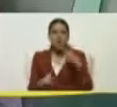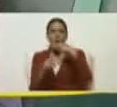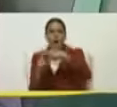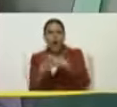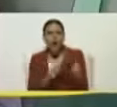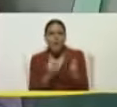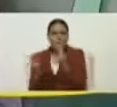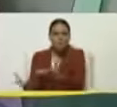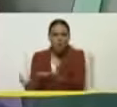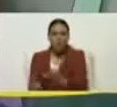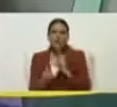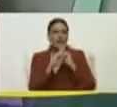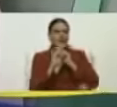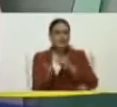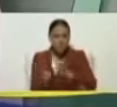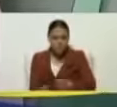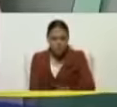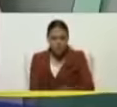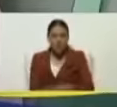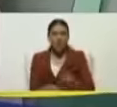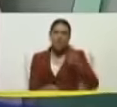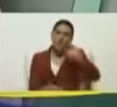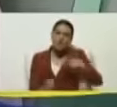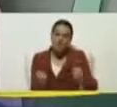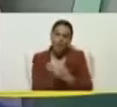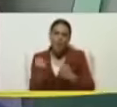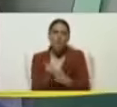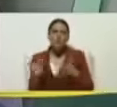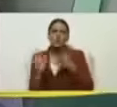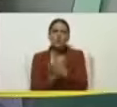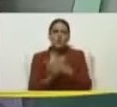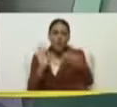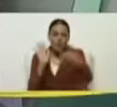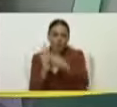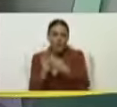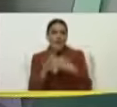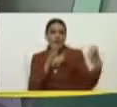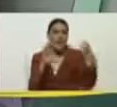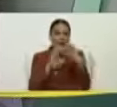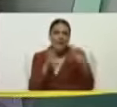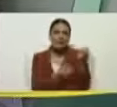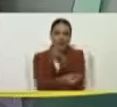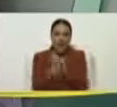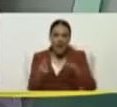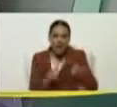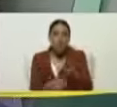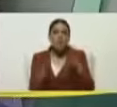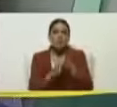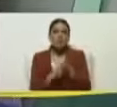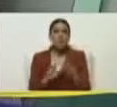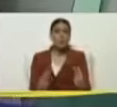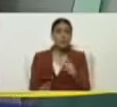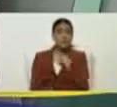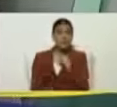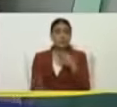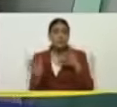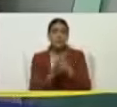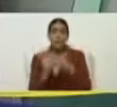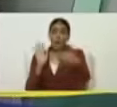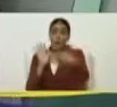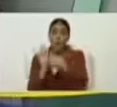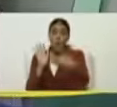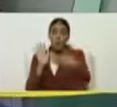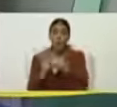resultados ha dado con su trabajo para vencer la guerra económica, el desabastecimiento y todo el ataque